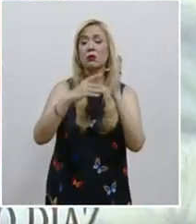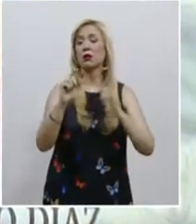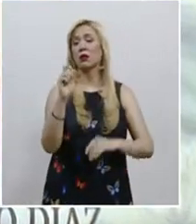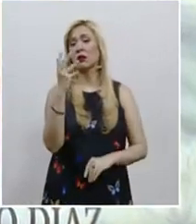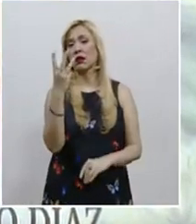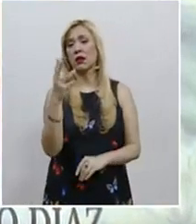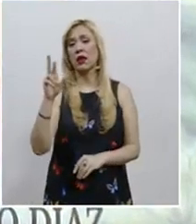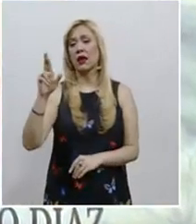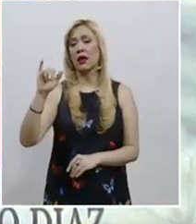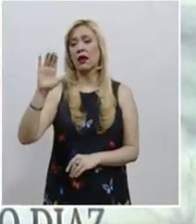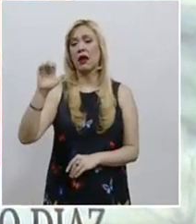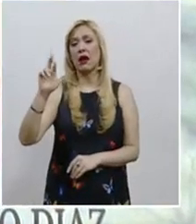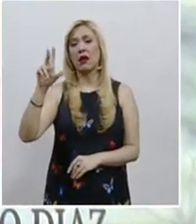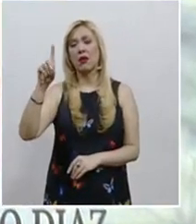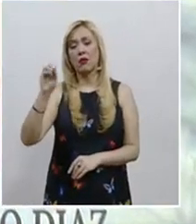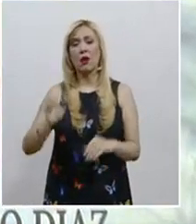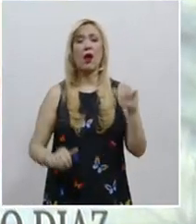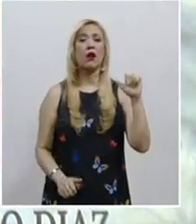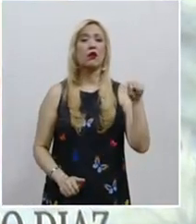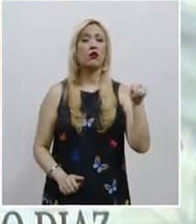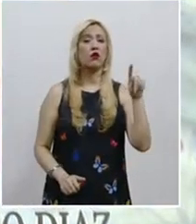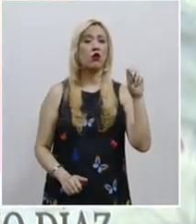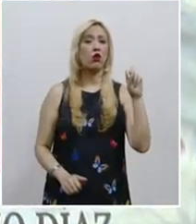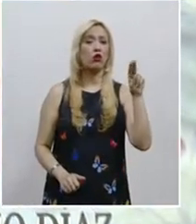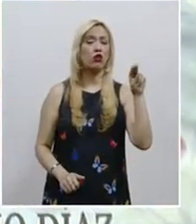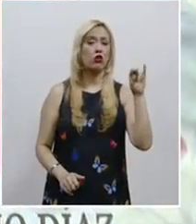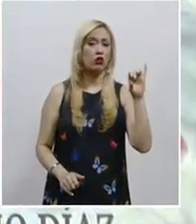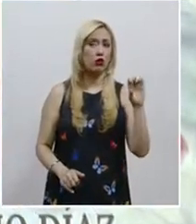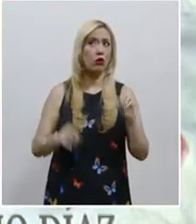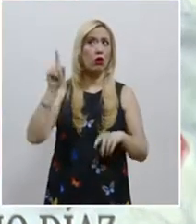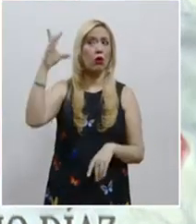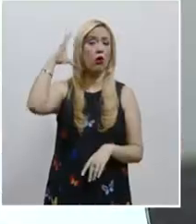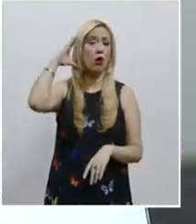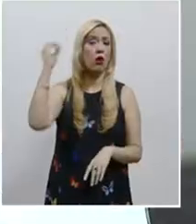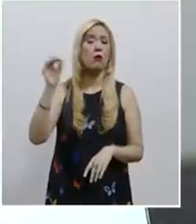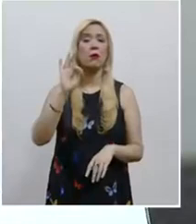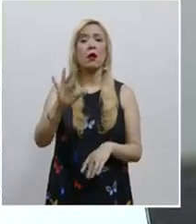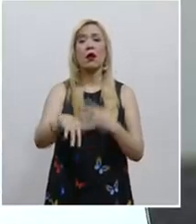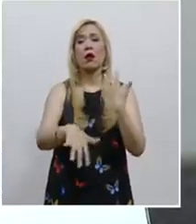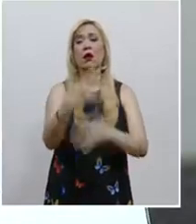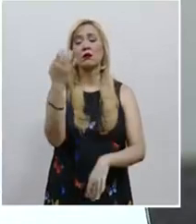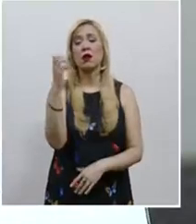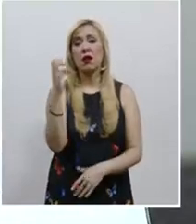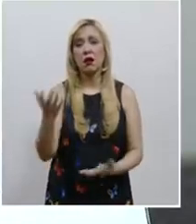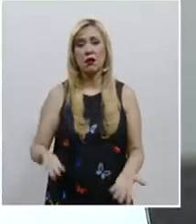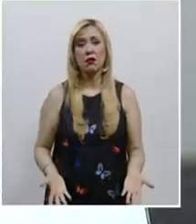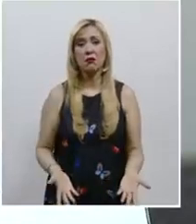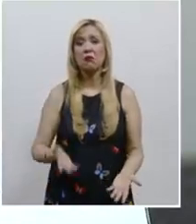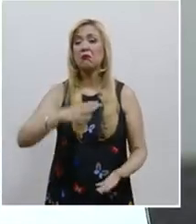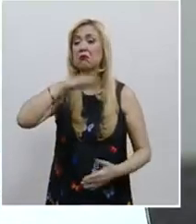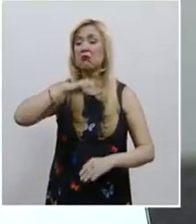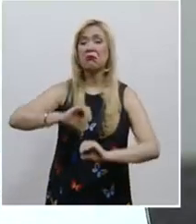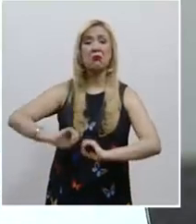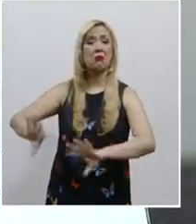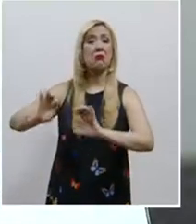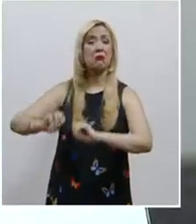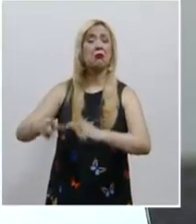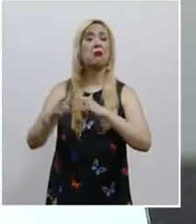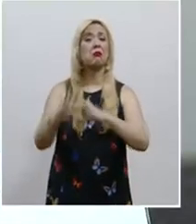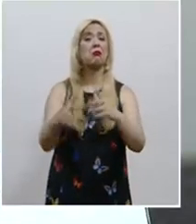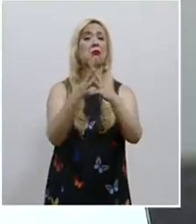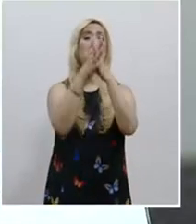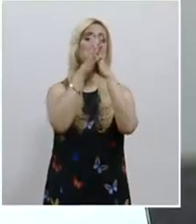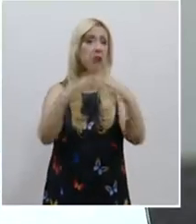2023, Ricardo Lagunes y Antonio Díaz, en Colima desde el 15 de enero. Si la impunidad legitima la desaparición, si